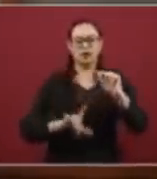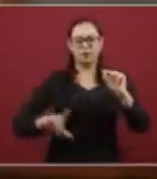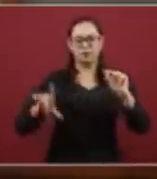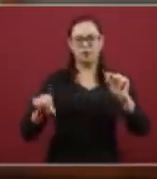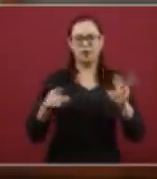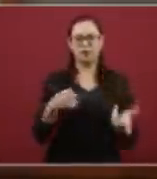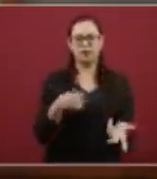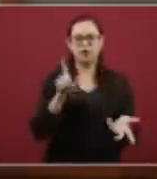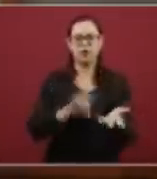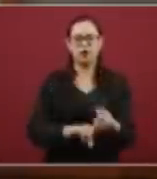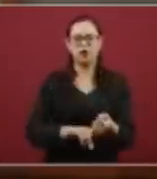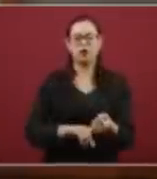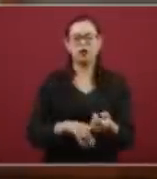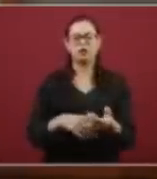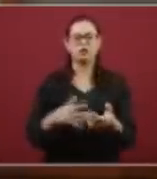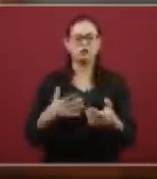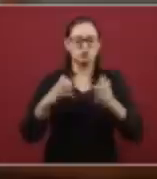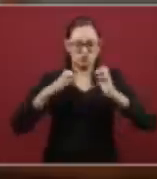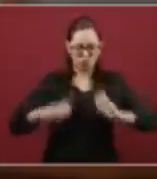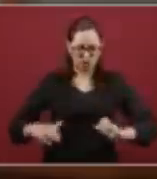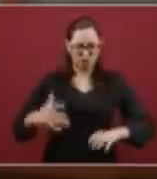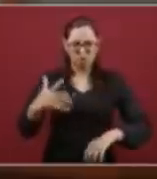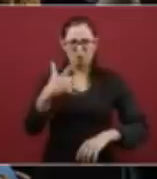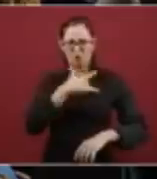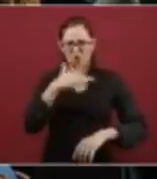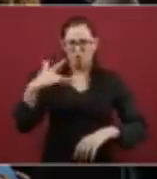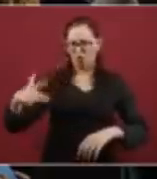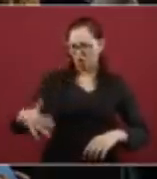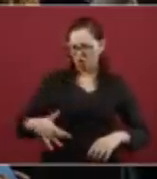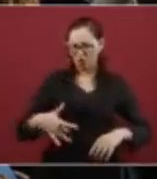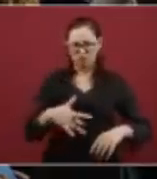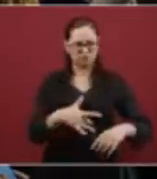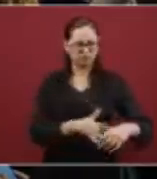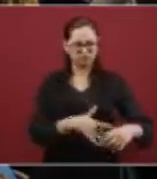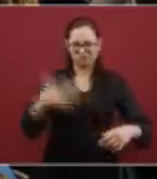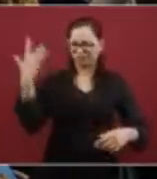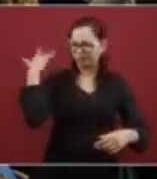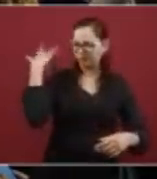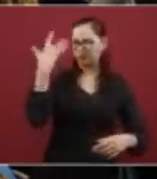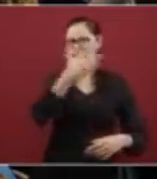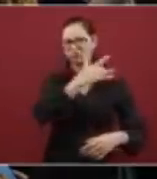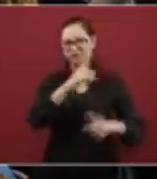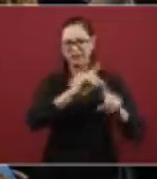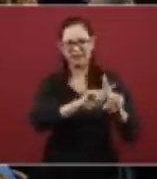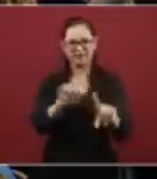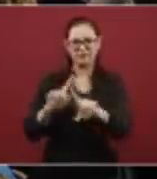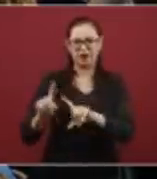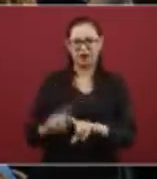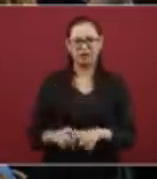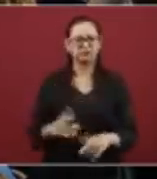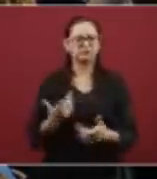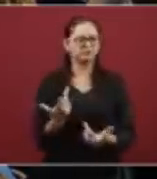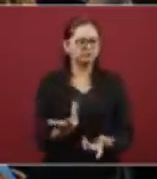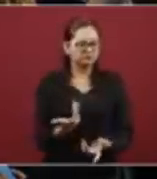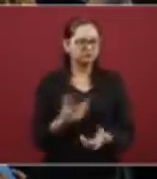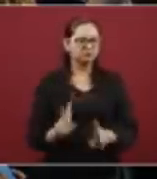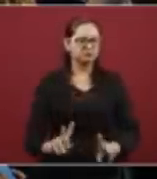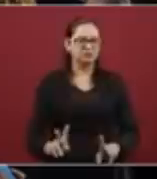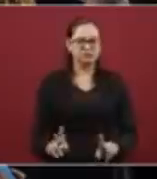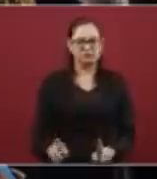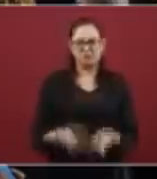de órganos. Incluso, pues, se ha sabido de que venden